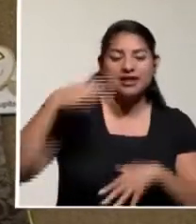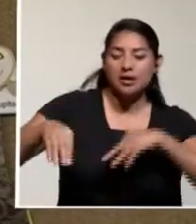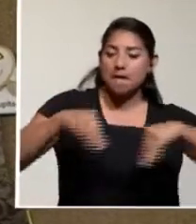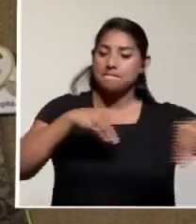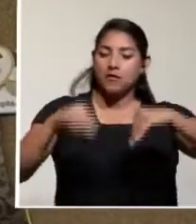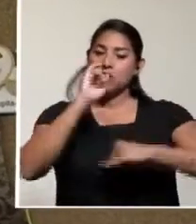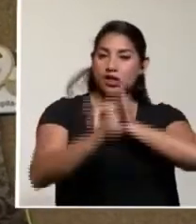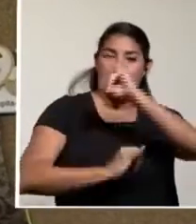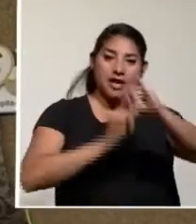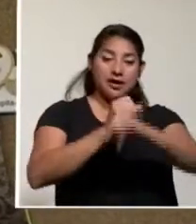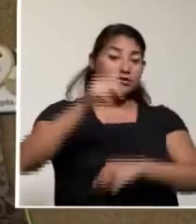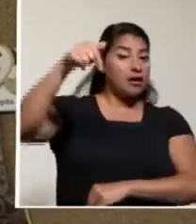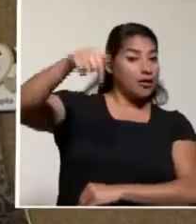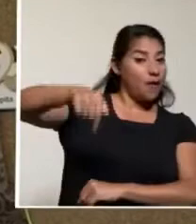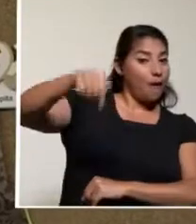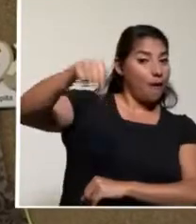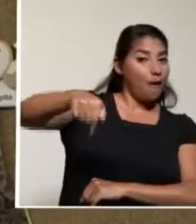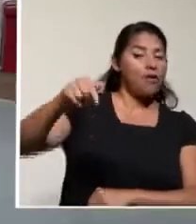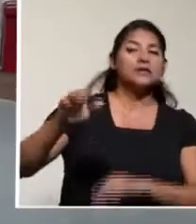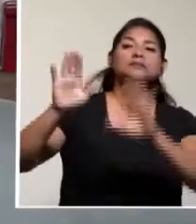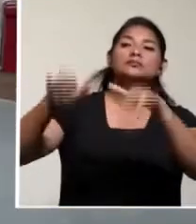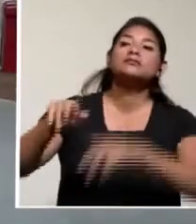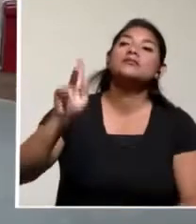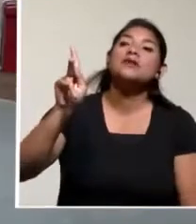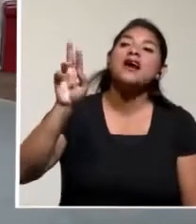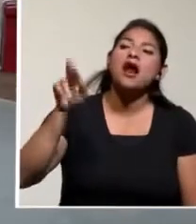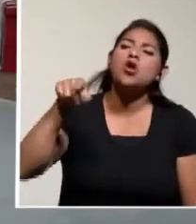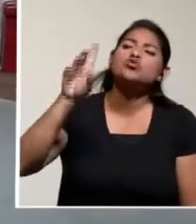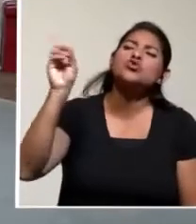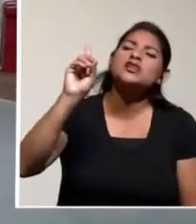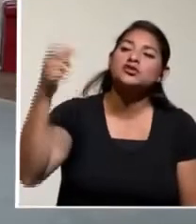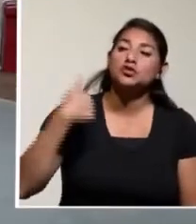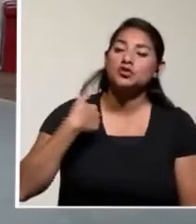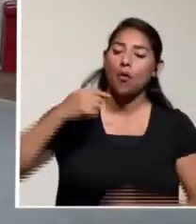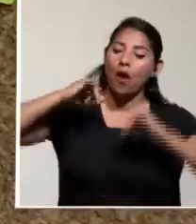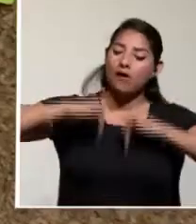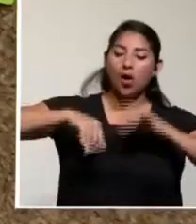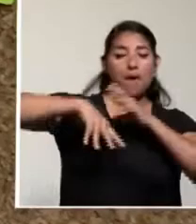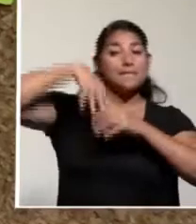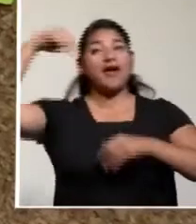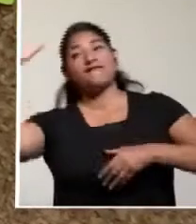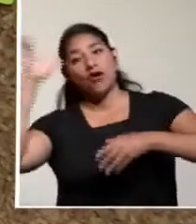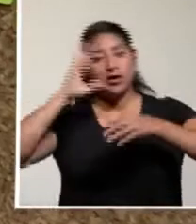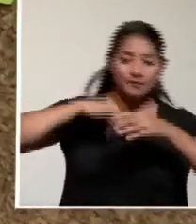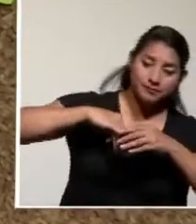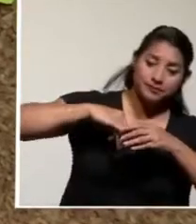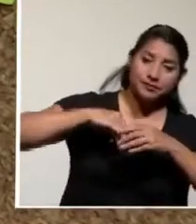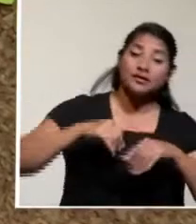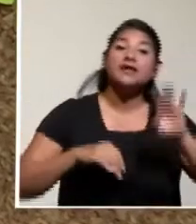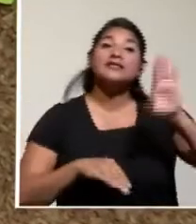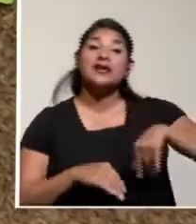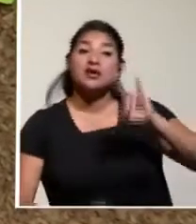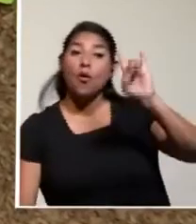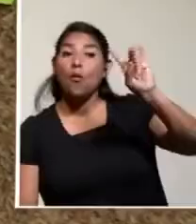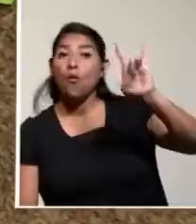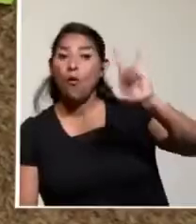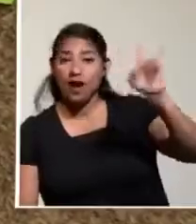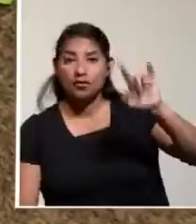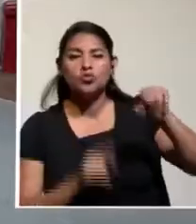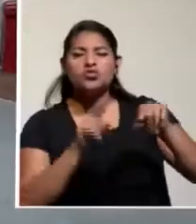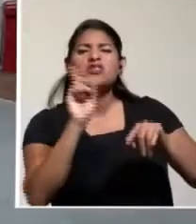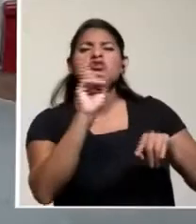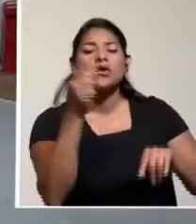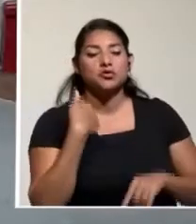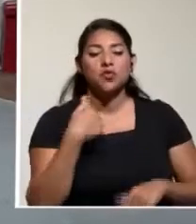movimiento internacional hoy. Niña Carla, ¿dónde estás? Aquí estoy y no me voy. Niña Gwen,